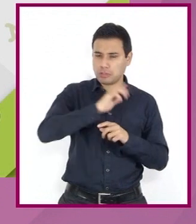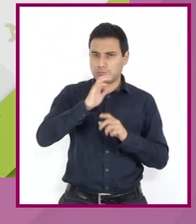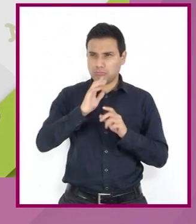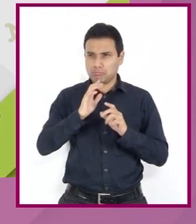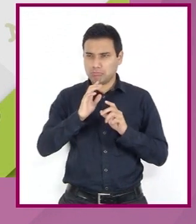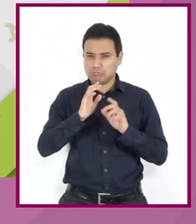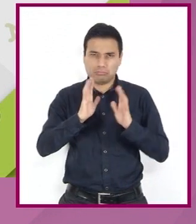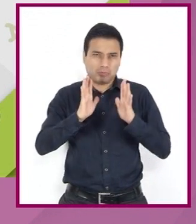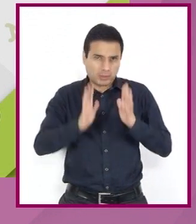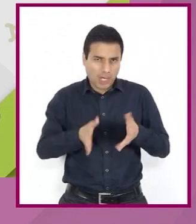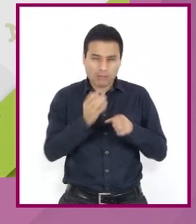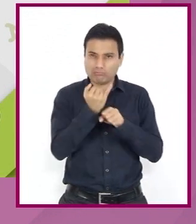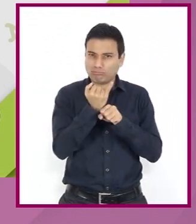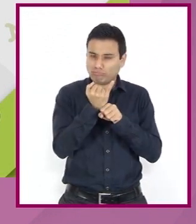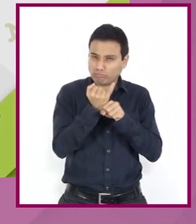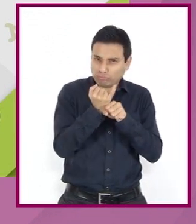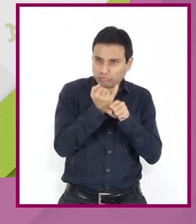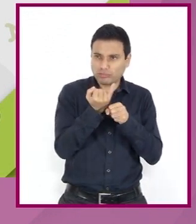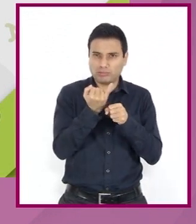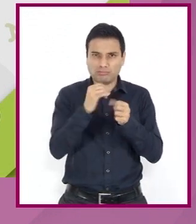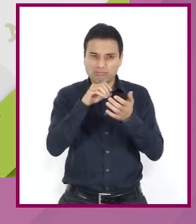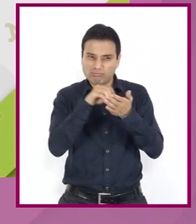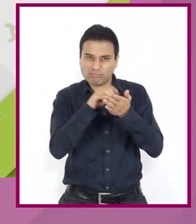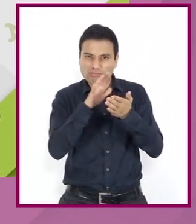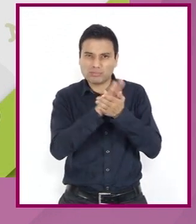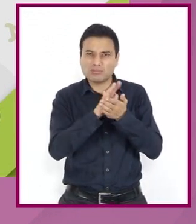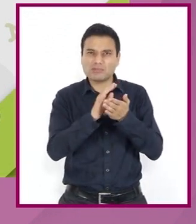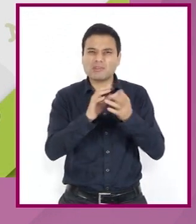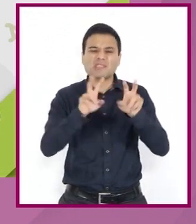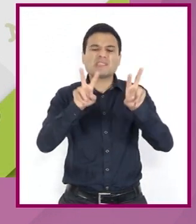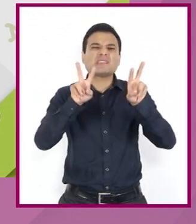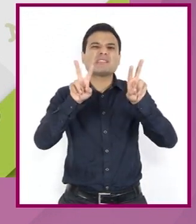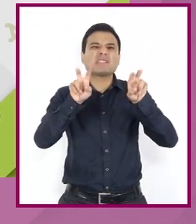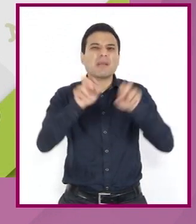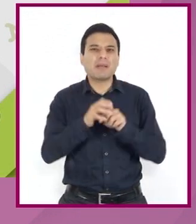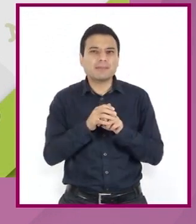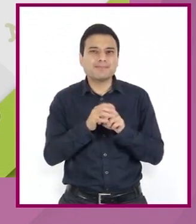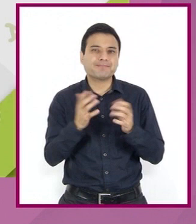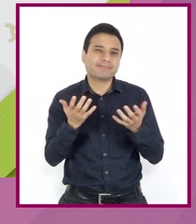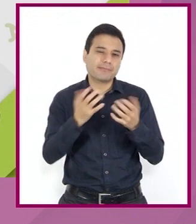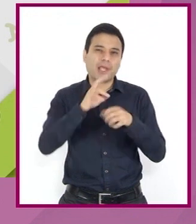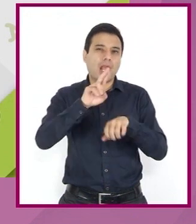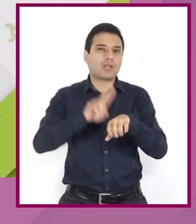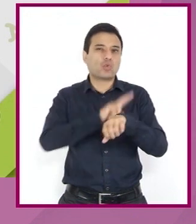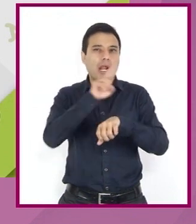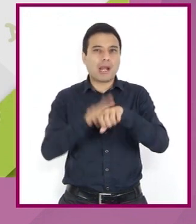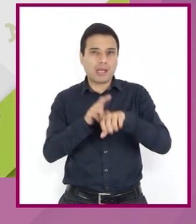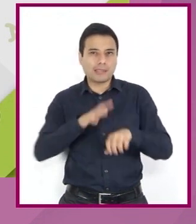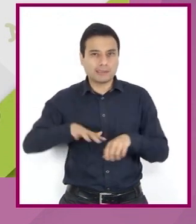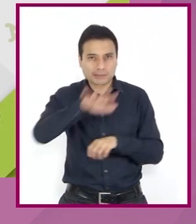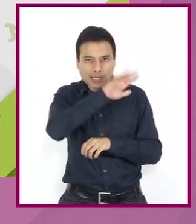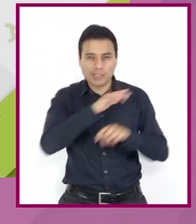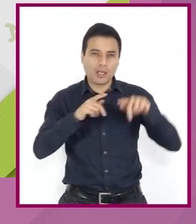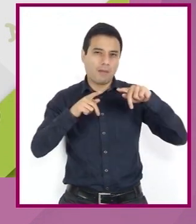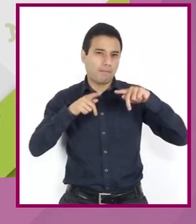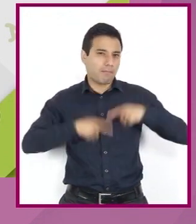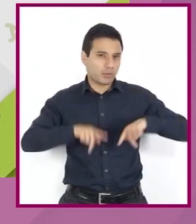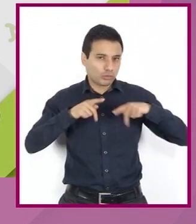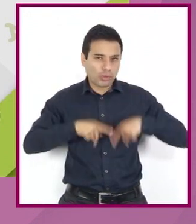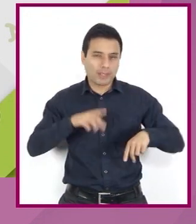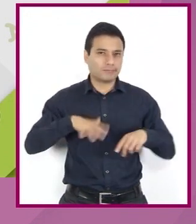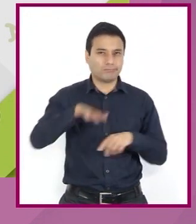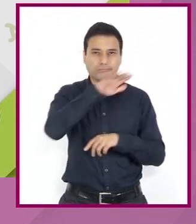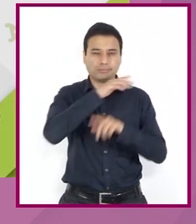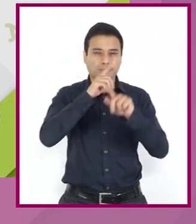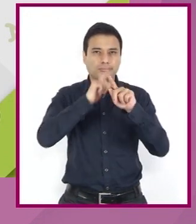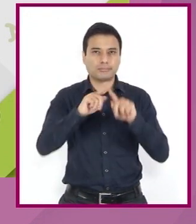estudio, investigación e interpretación de los fenómenos naturales y sociales. En pocas palabras, nos ayuda